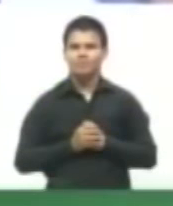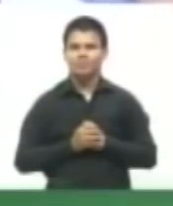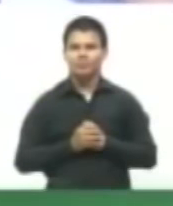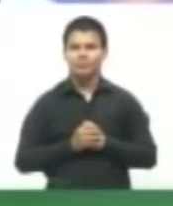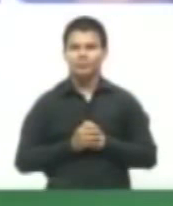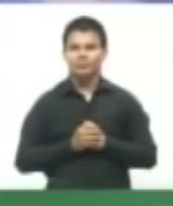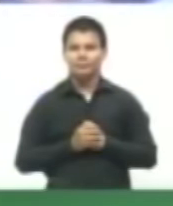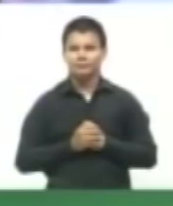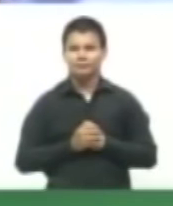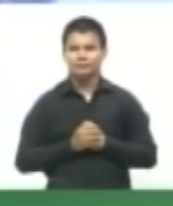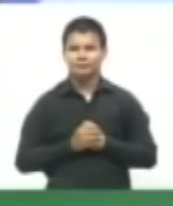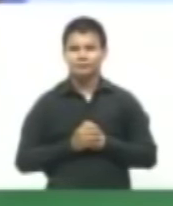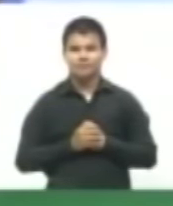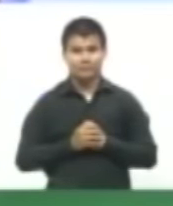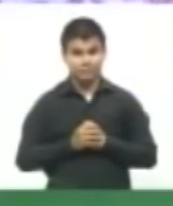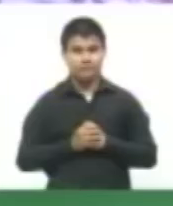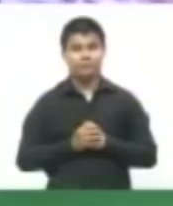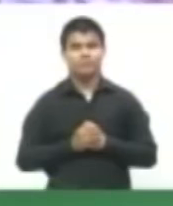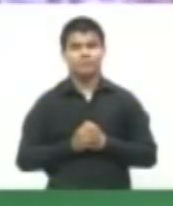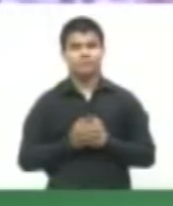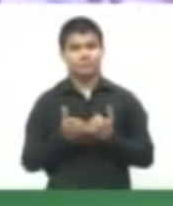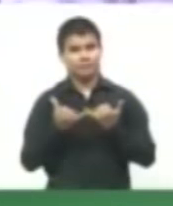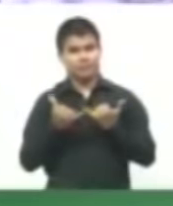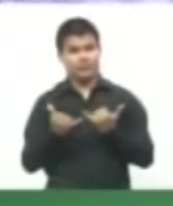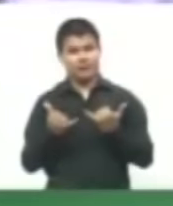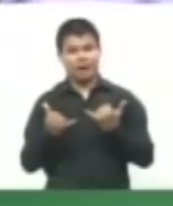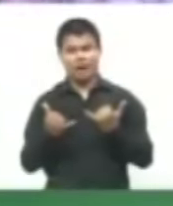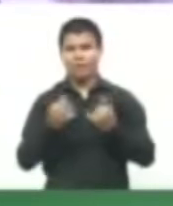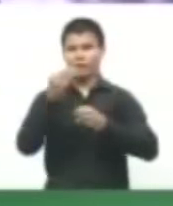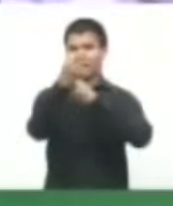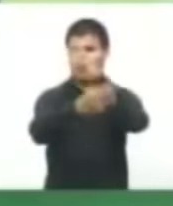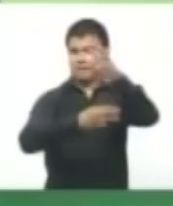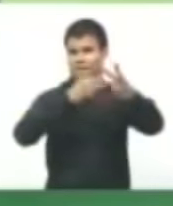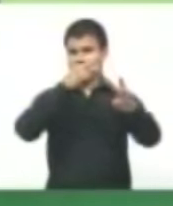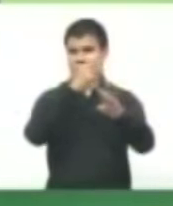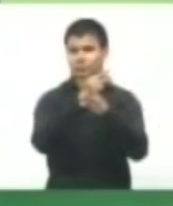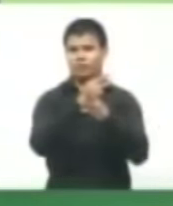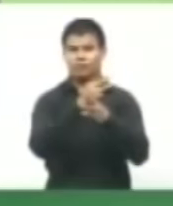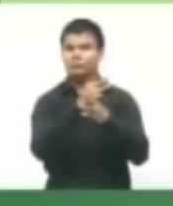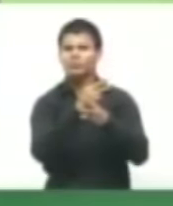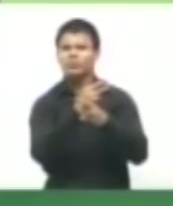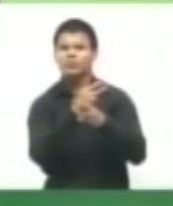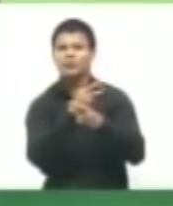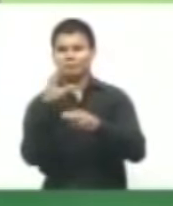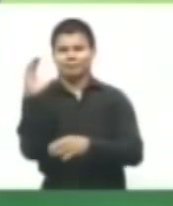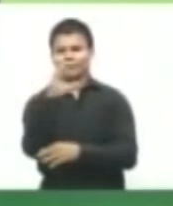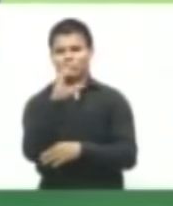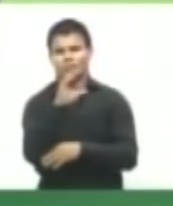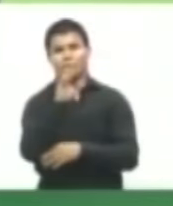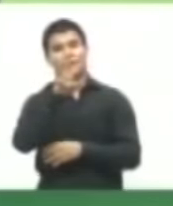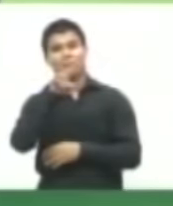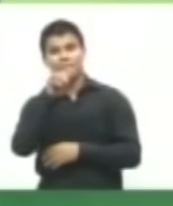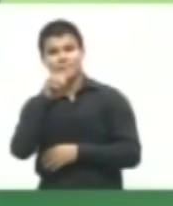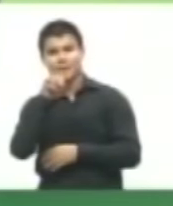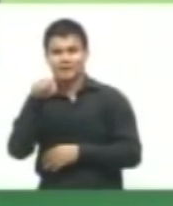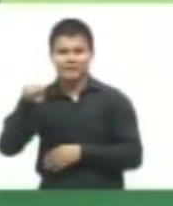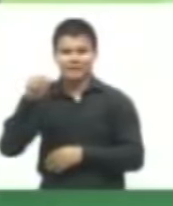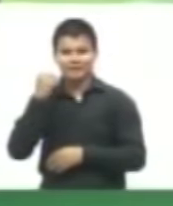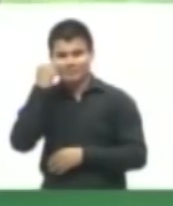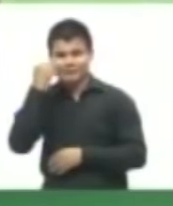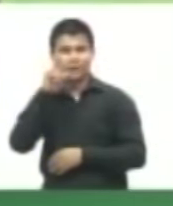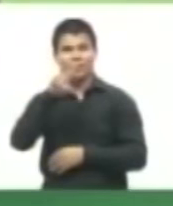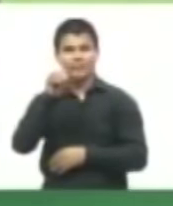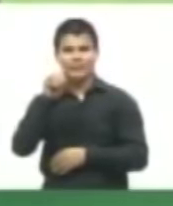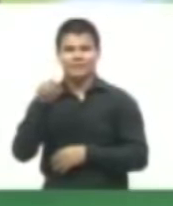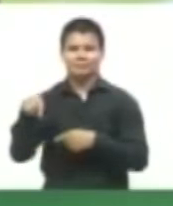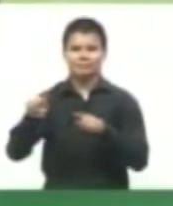Bueno, los que no van a Corea al Mundial Sub-20 son los muchachos colombianos. Hoy perdieron 3-0 con los